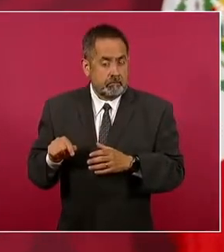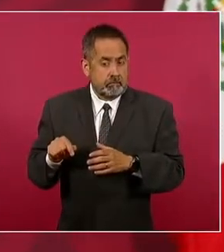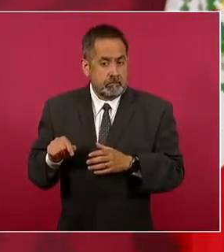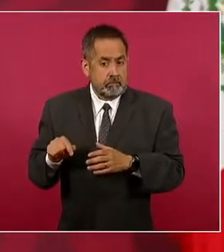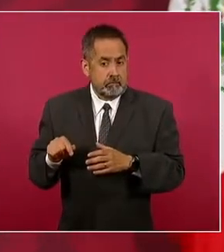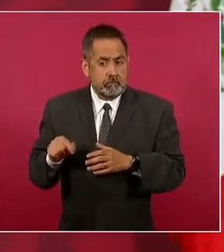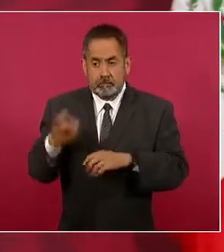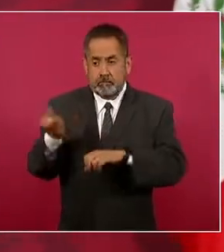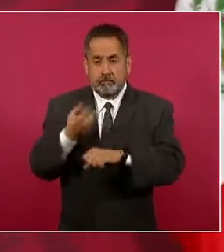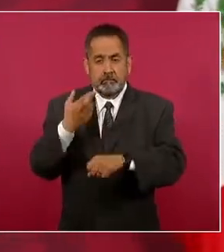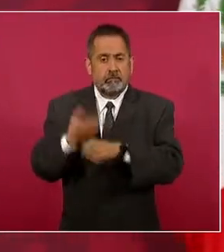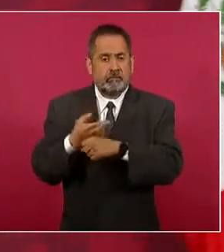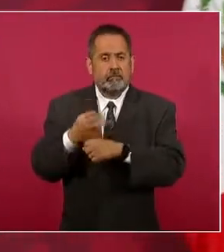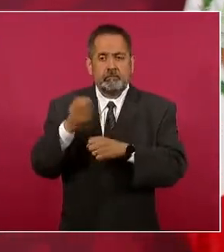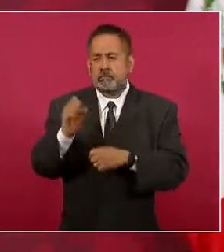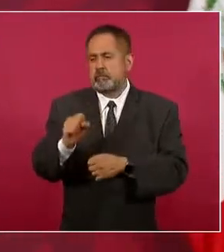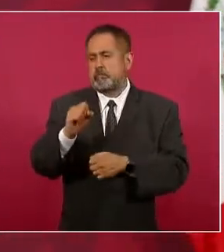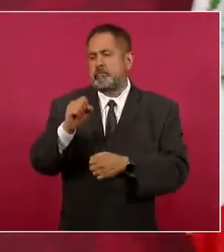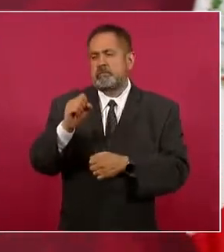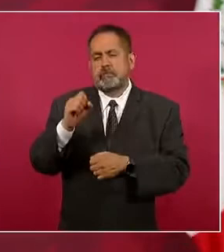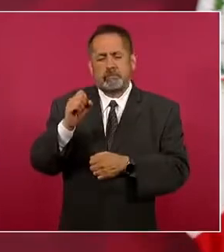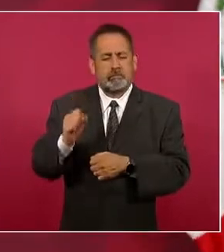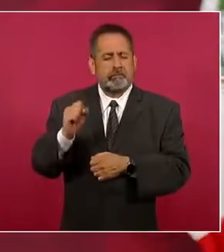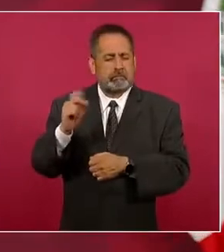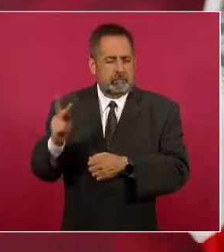de la Secretaría de Seguridad Pública Federal,